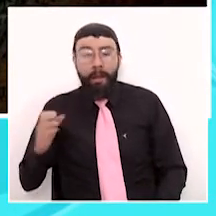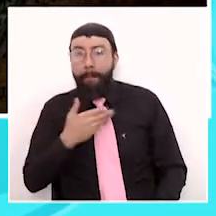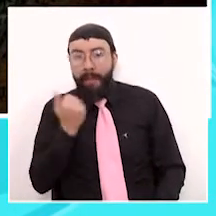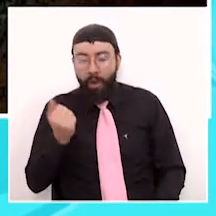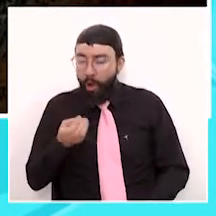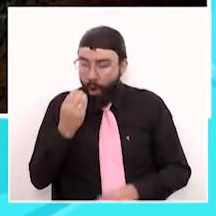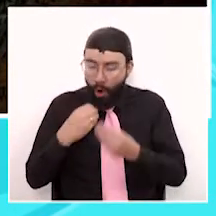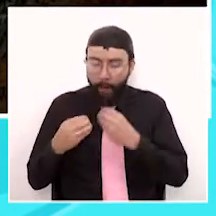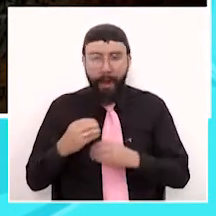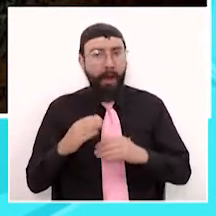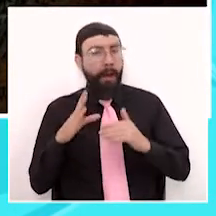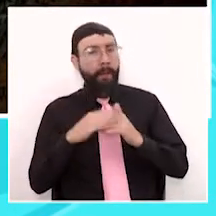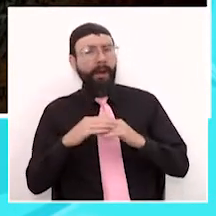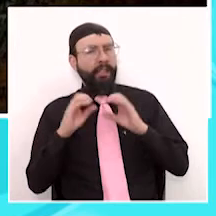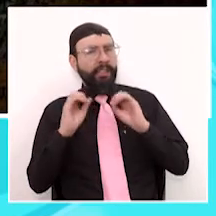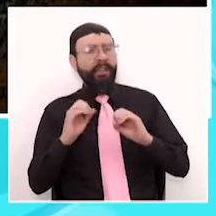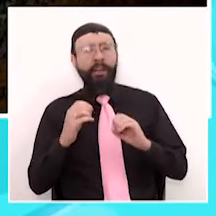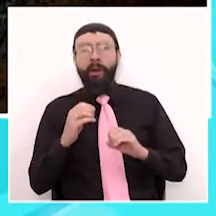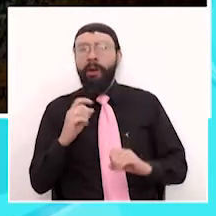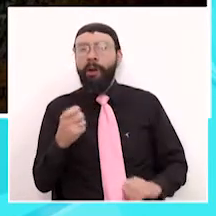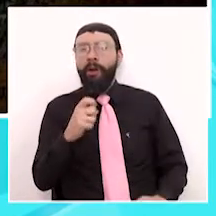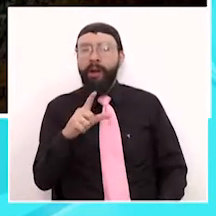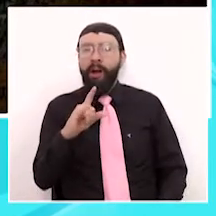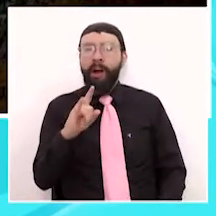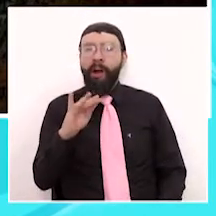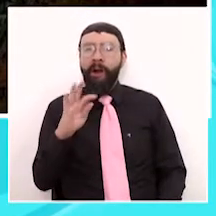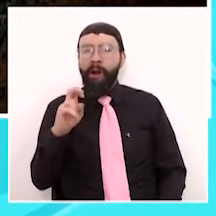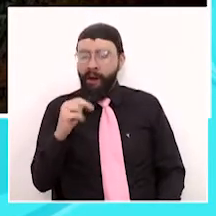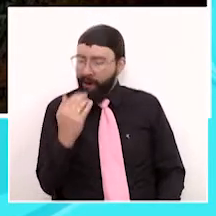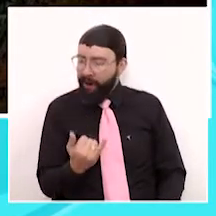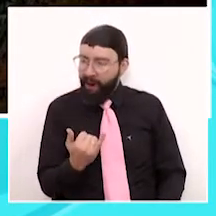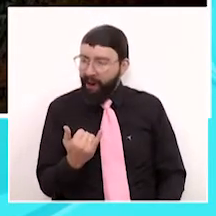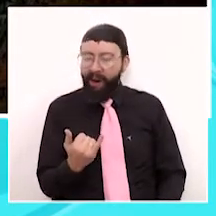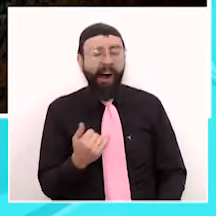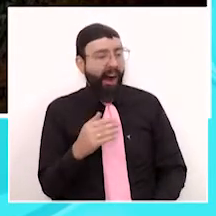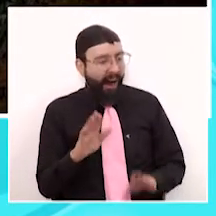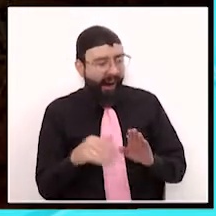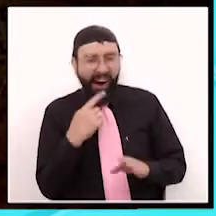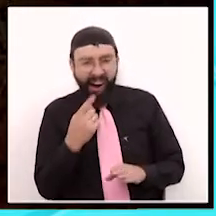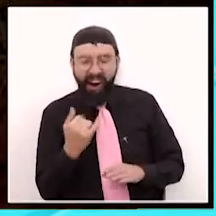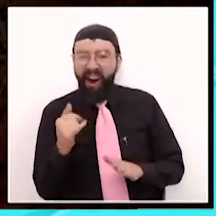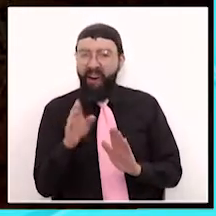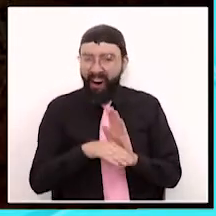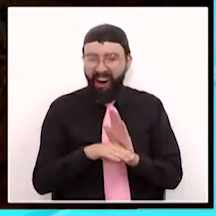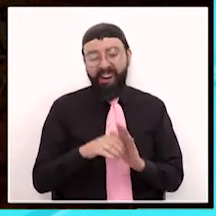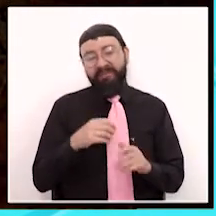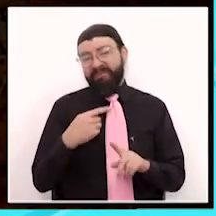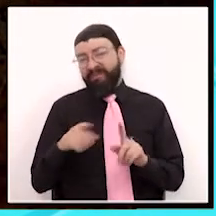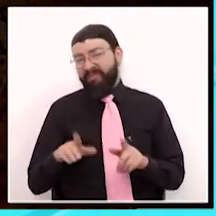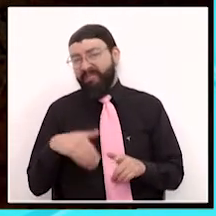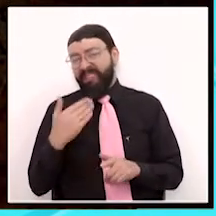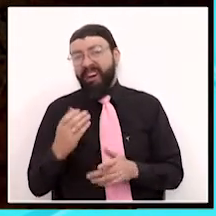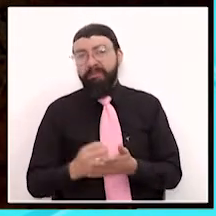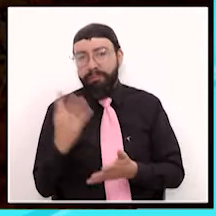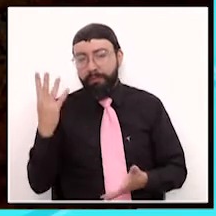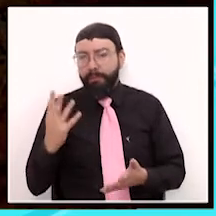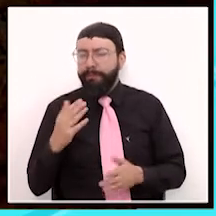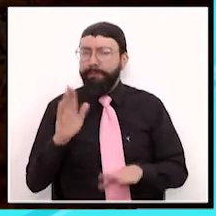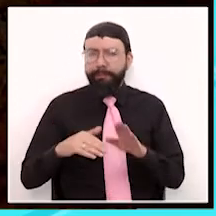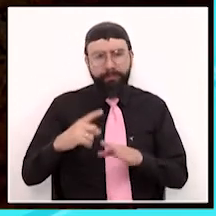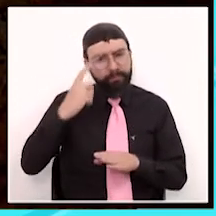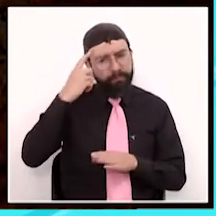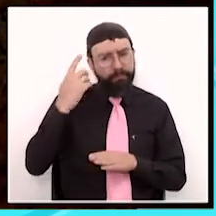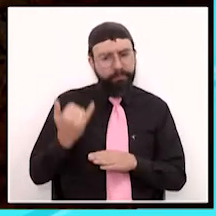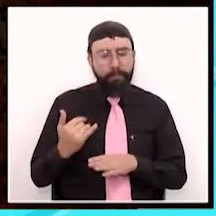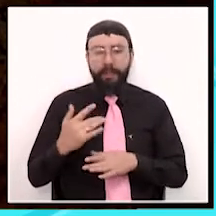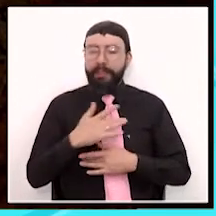Claro que sí. Hay algo muy importante y es que lo barato sale caro y uno muchas veces piensa que la